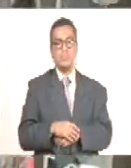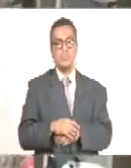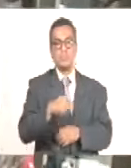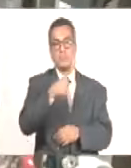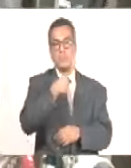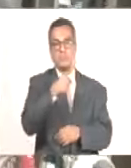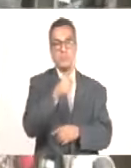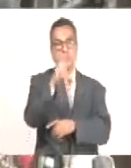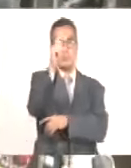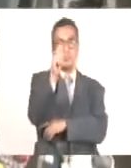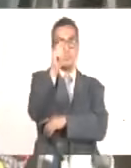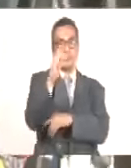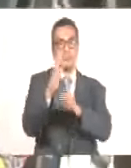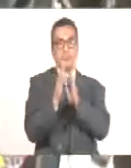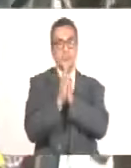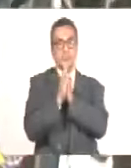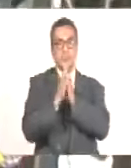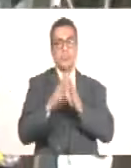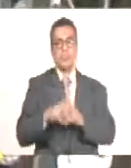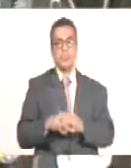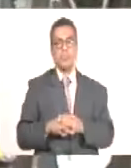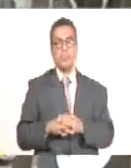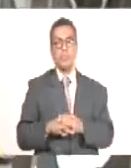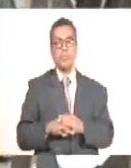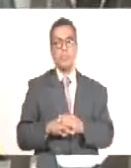Micrófono para el diputado, por favor.